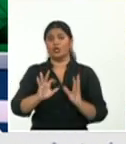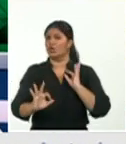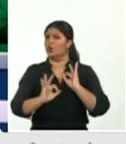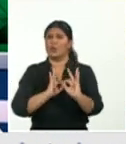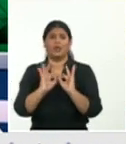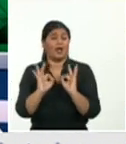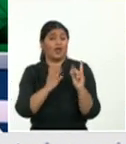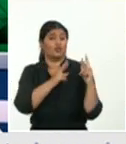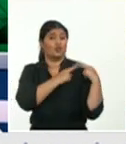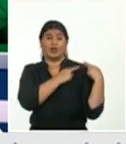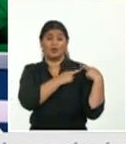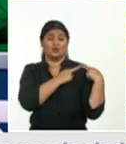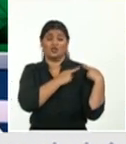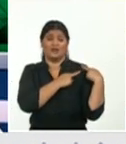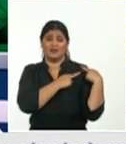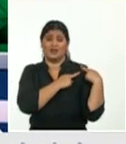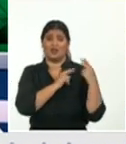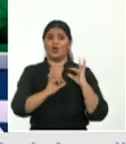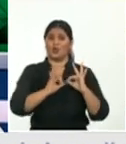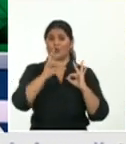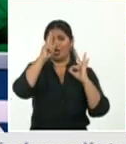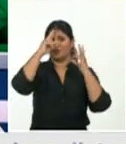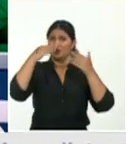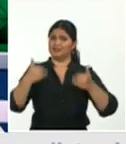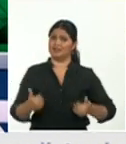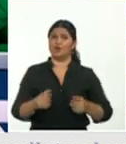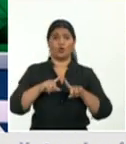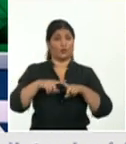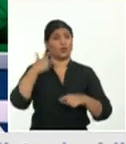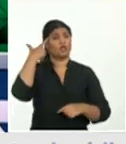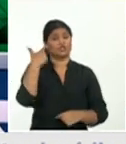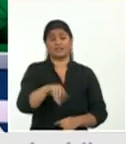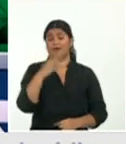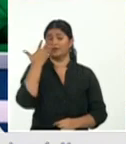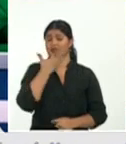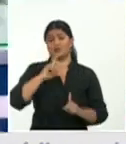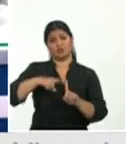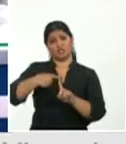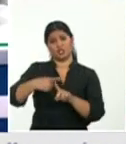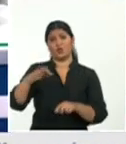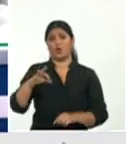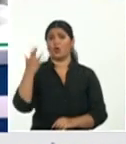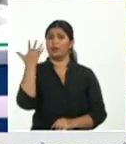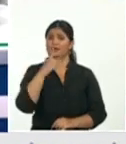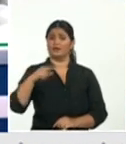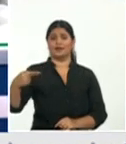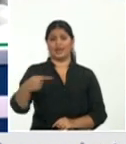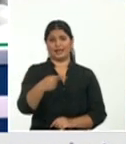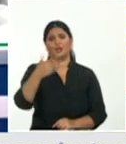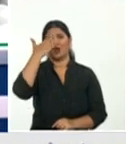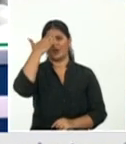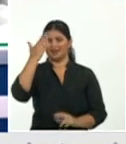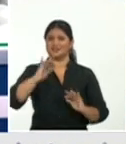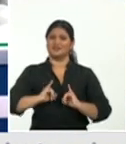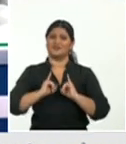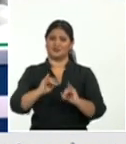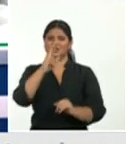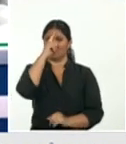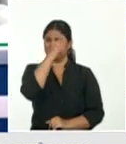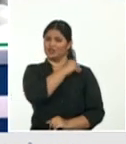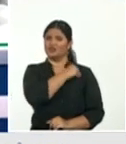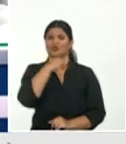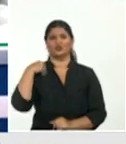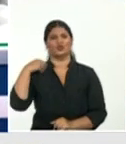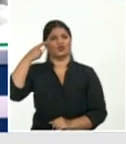responsabilidad. Gracias, doctor, por su presencia hoy en nuestro estudio. Lo esperamos mañana para continuar ampliando toda la información sobre el comportamiento de